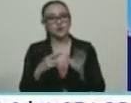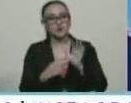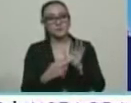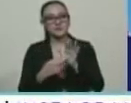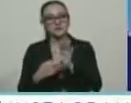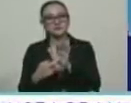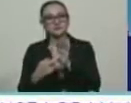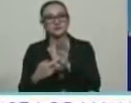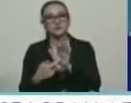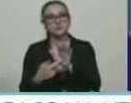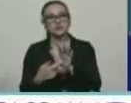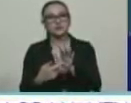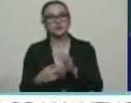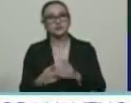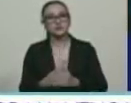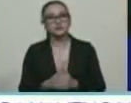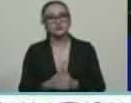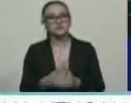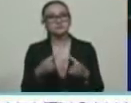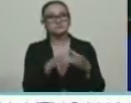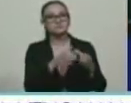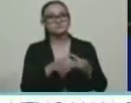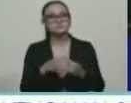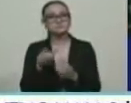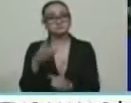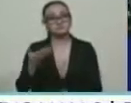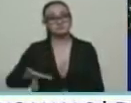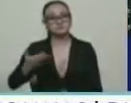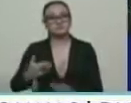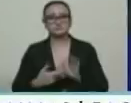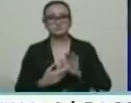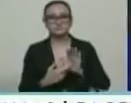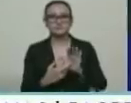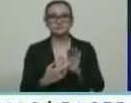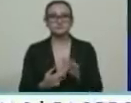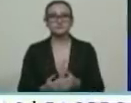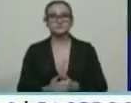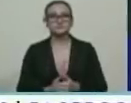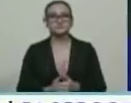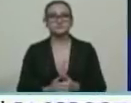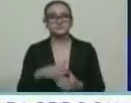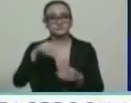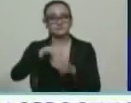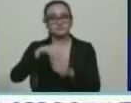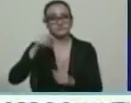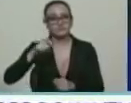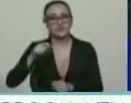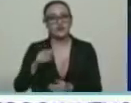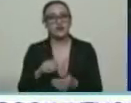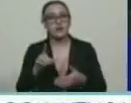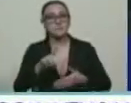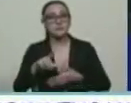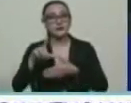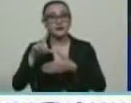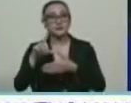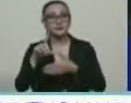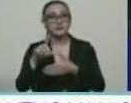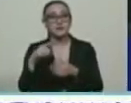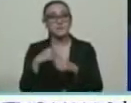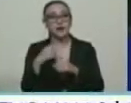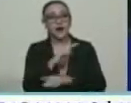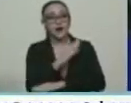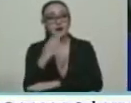y tenemos la posición importante de representación en esta zona. Con América Latina y con el